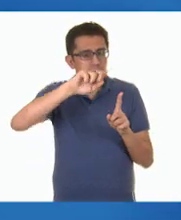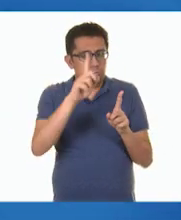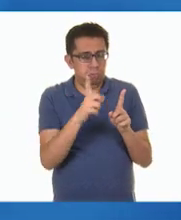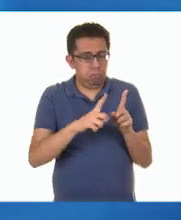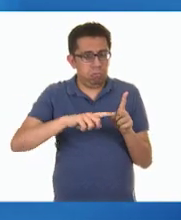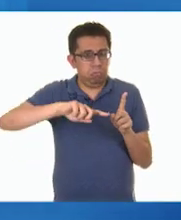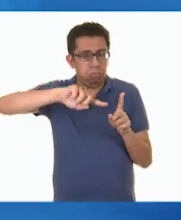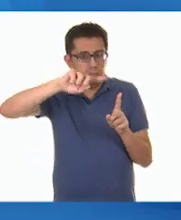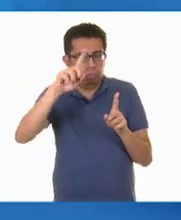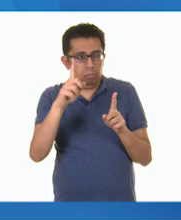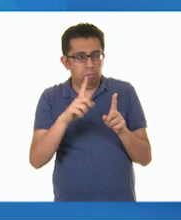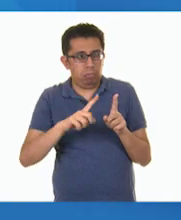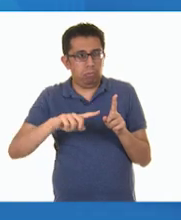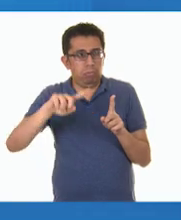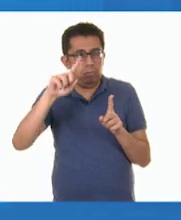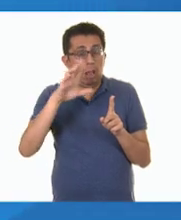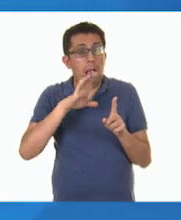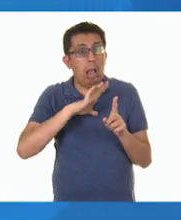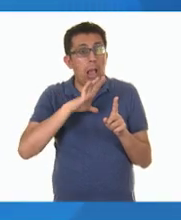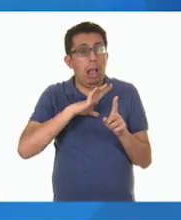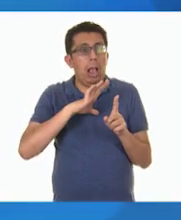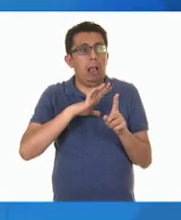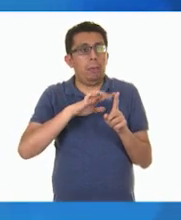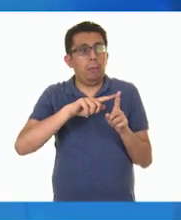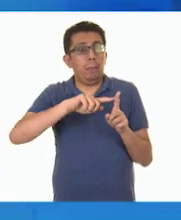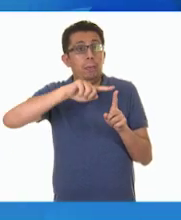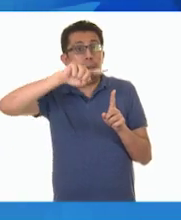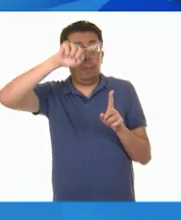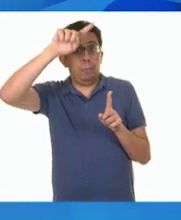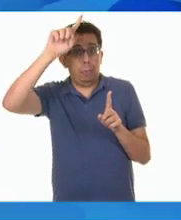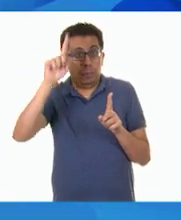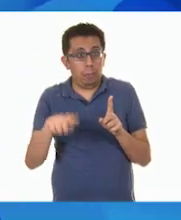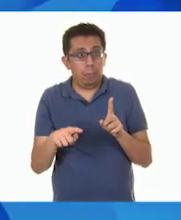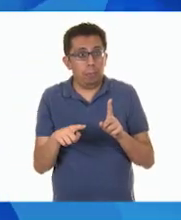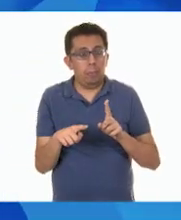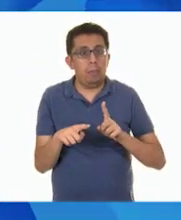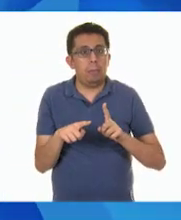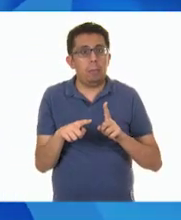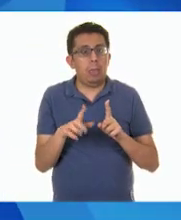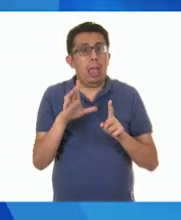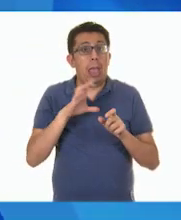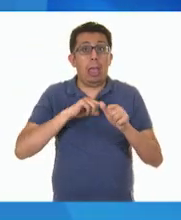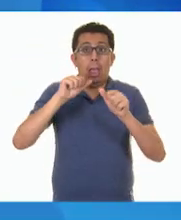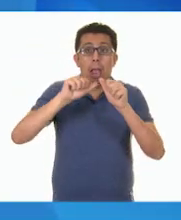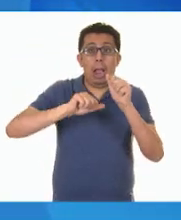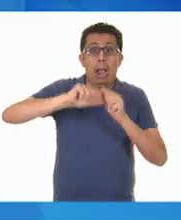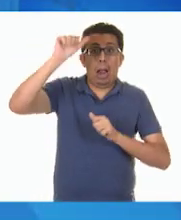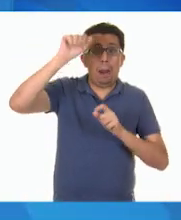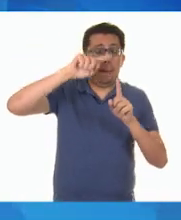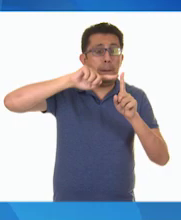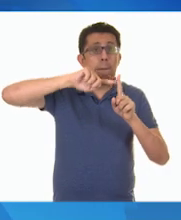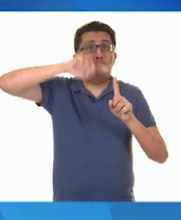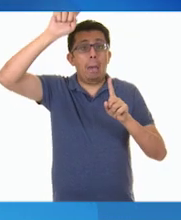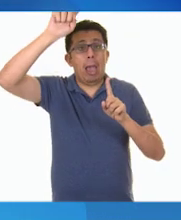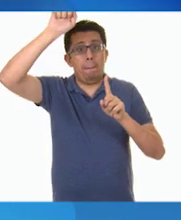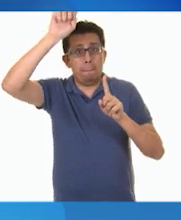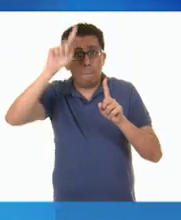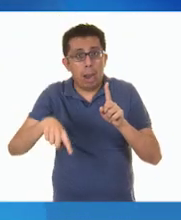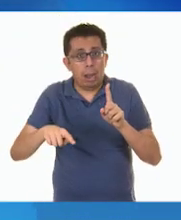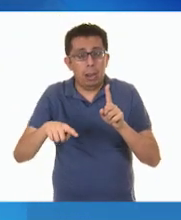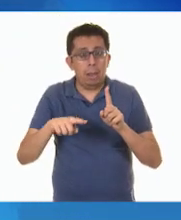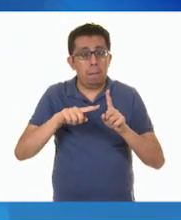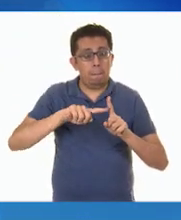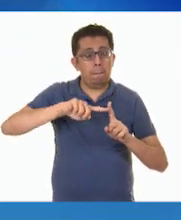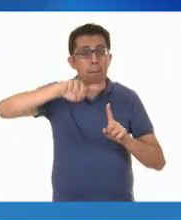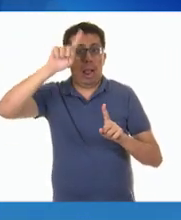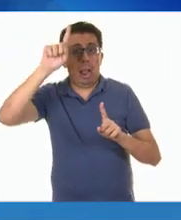electromagnéticas que se propagan en línea recta rebotan a distintas alturas de la ionosfera. Cuanto más alta